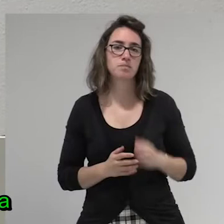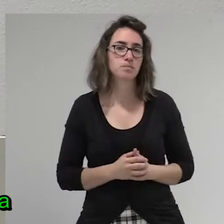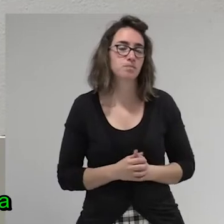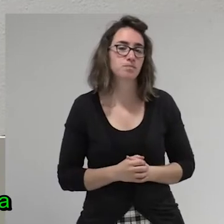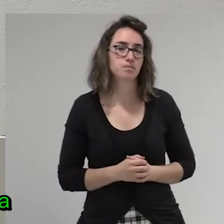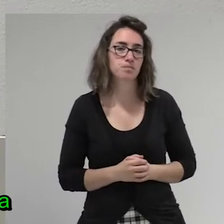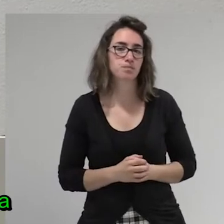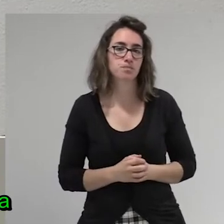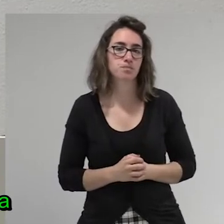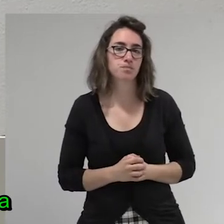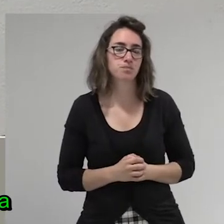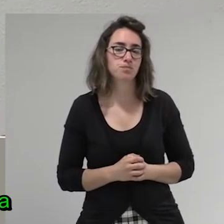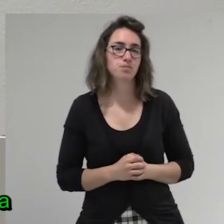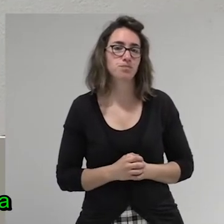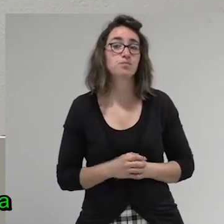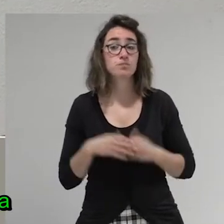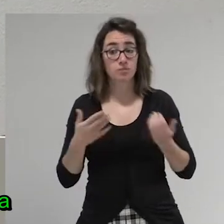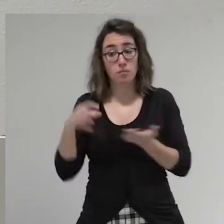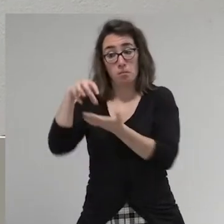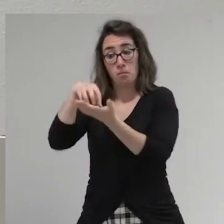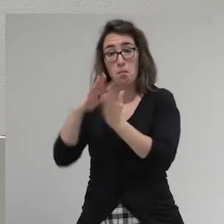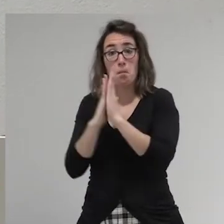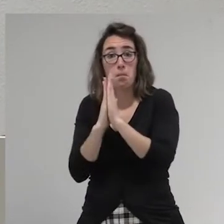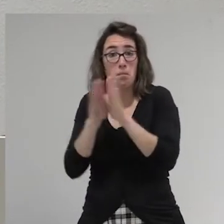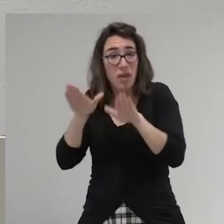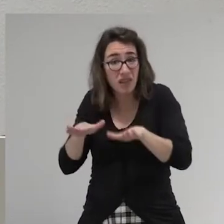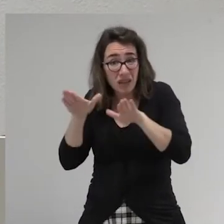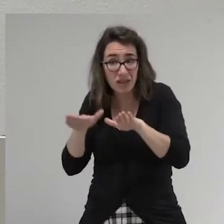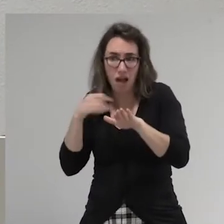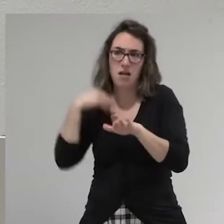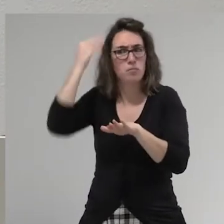esa idea de que la mezquita puede ser peligrosa porque